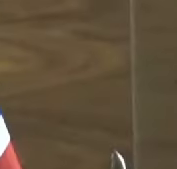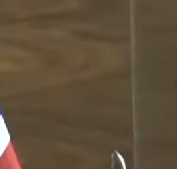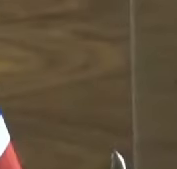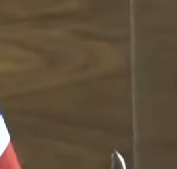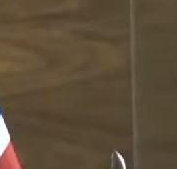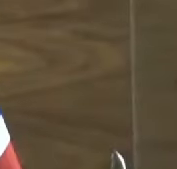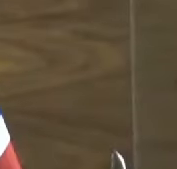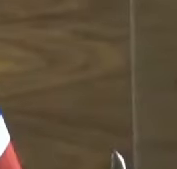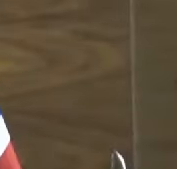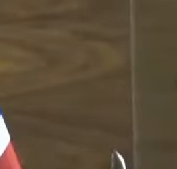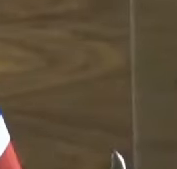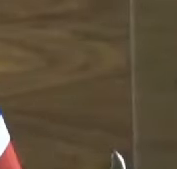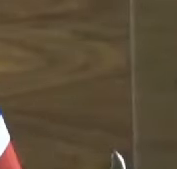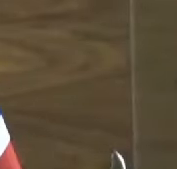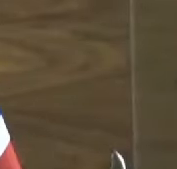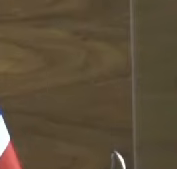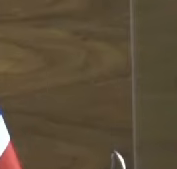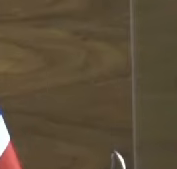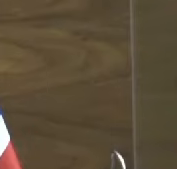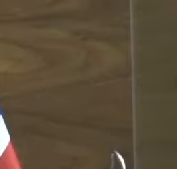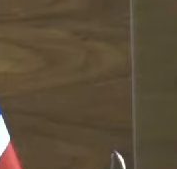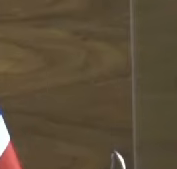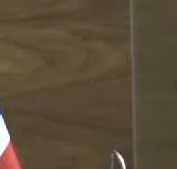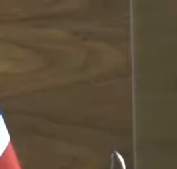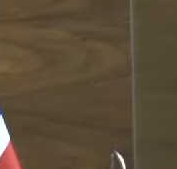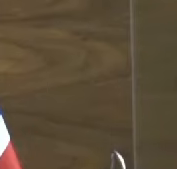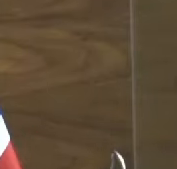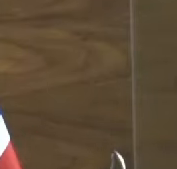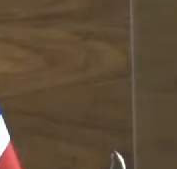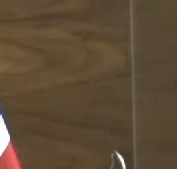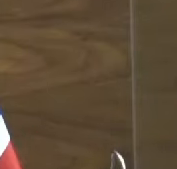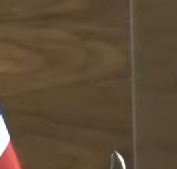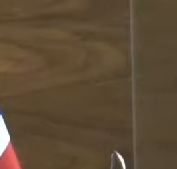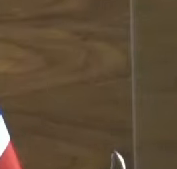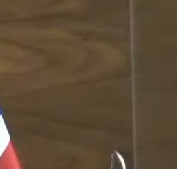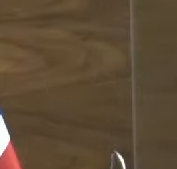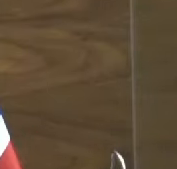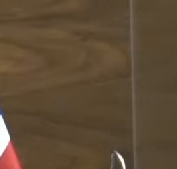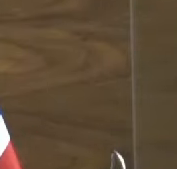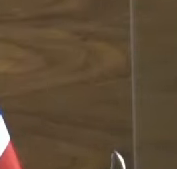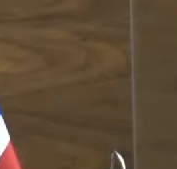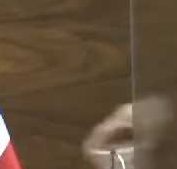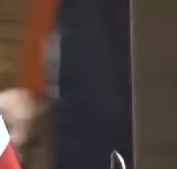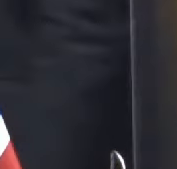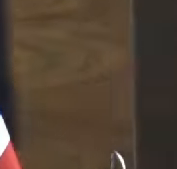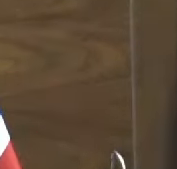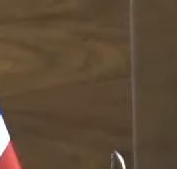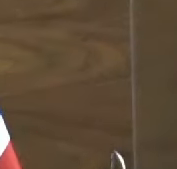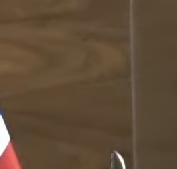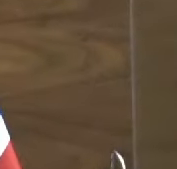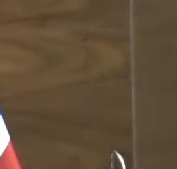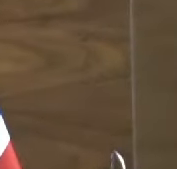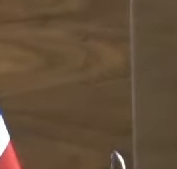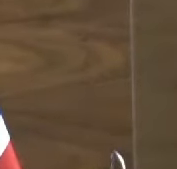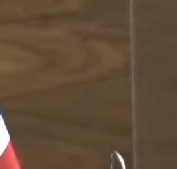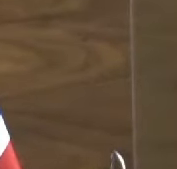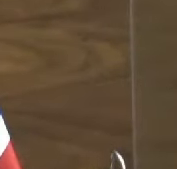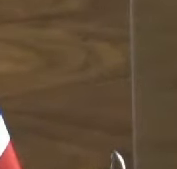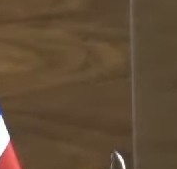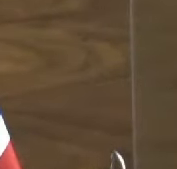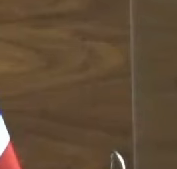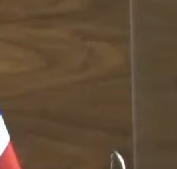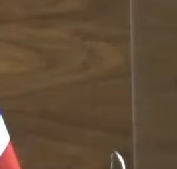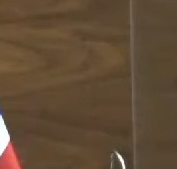Gracias, señor presidente. Utilizaré la última oportunidad que tengo para hablar de la importancia de incluir esto dentro de este proyecto de ley,